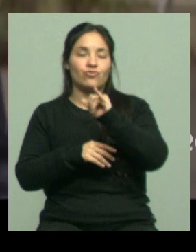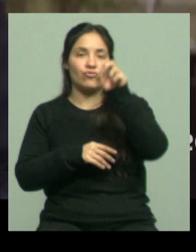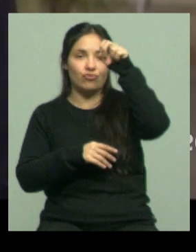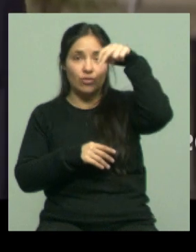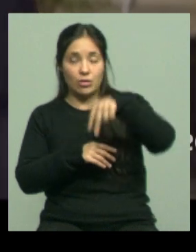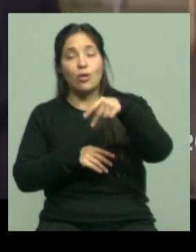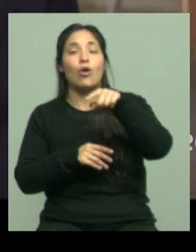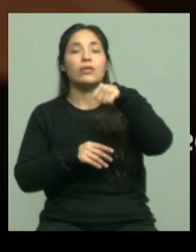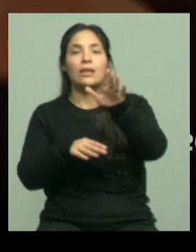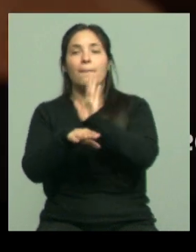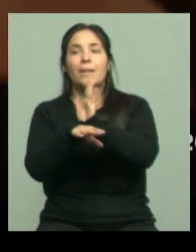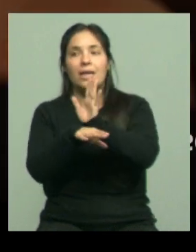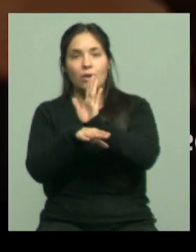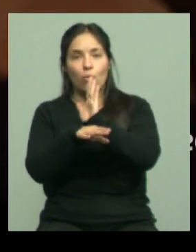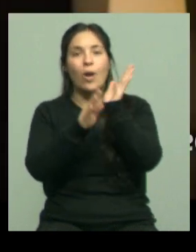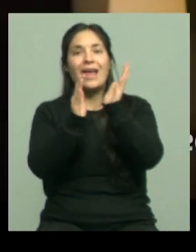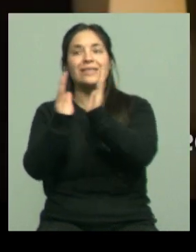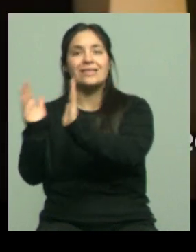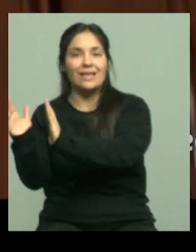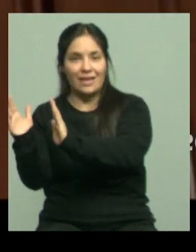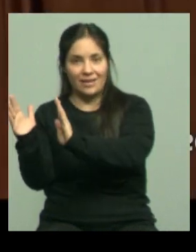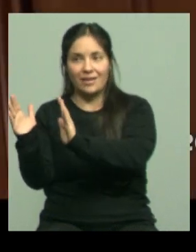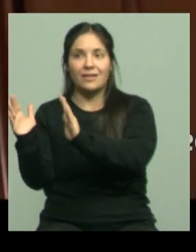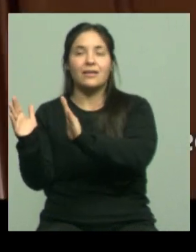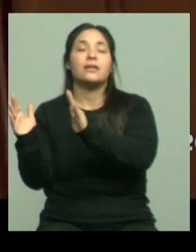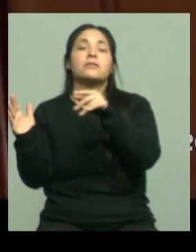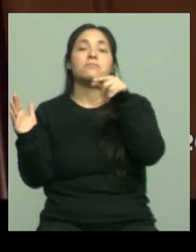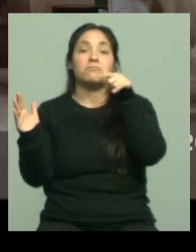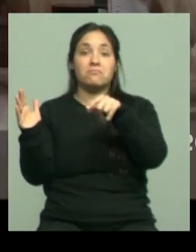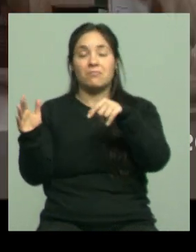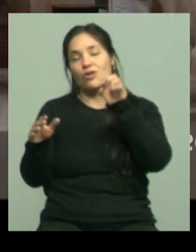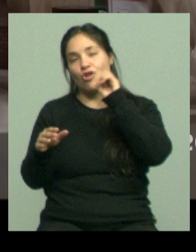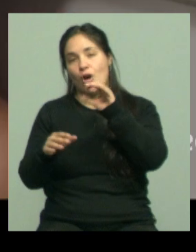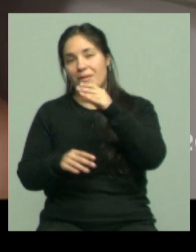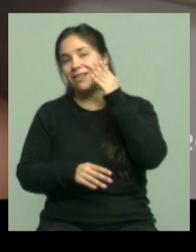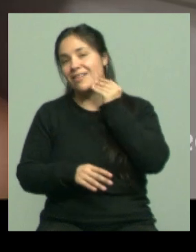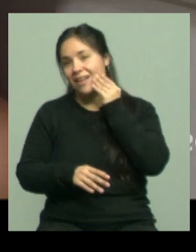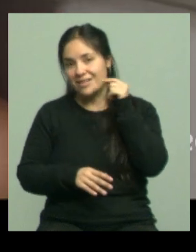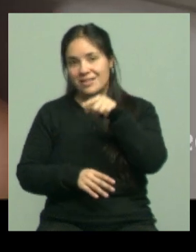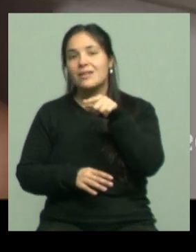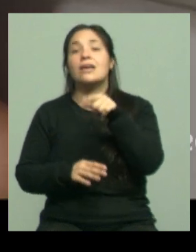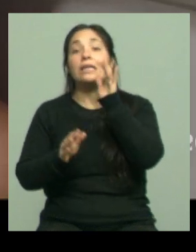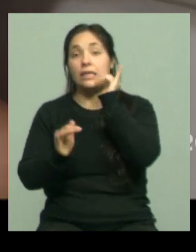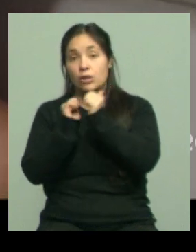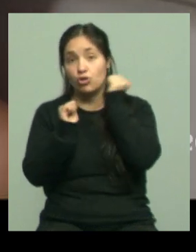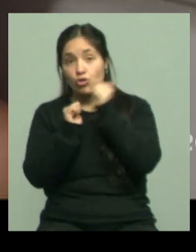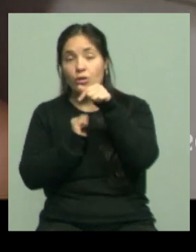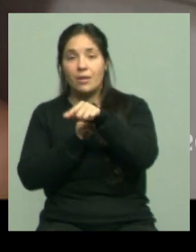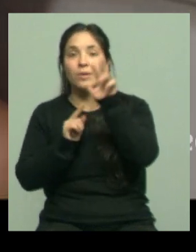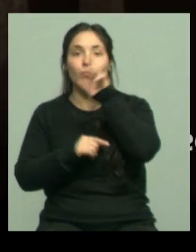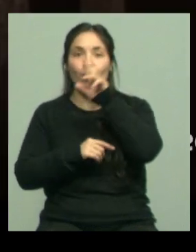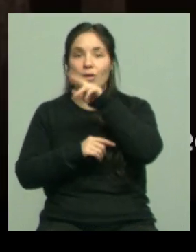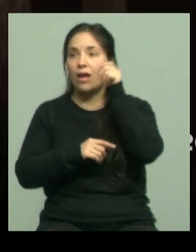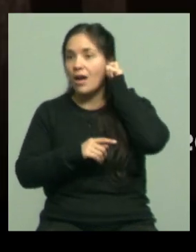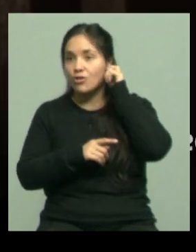que es una serie escrita y protagonizada por Phoebe Waller-Bridge. Y nos cuenta la historia también de una chica que está en los 30, pero